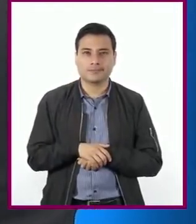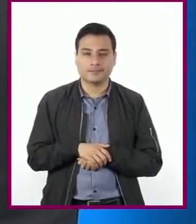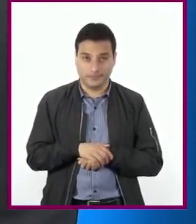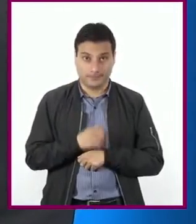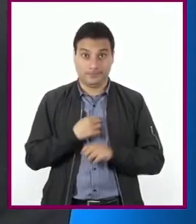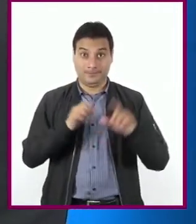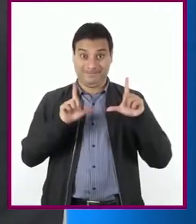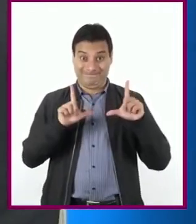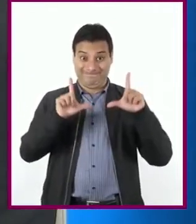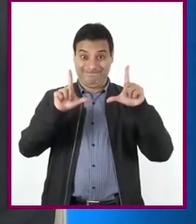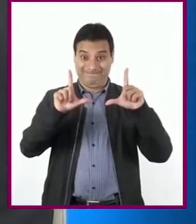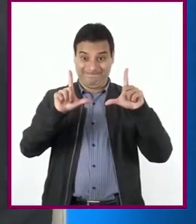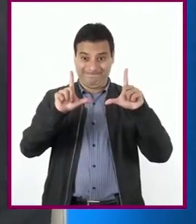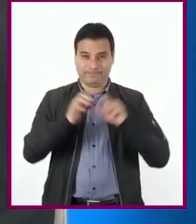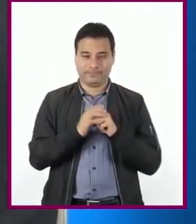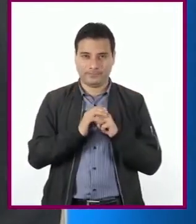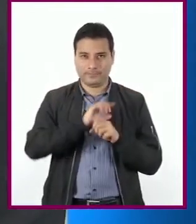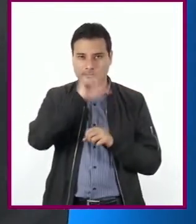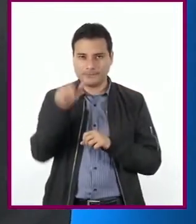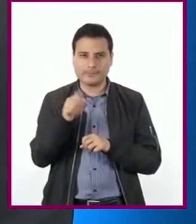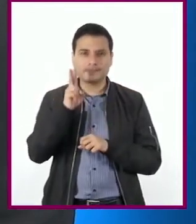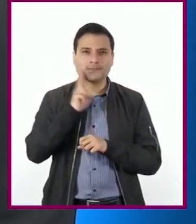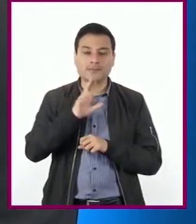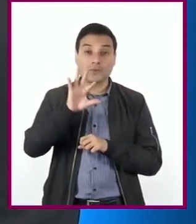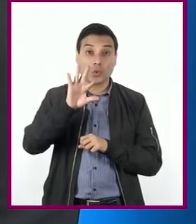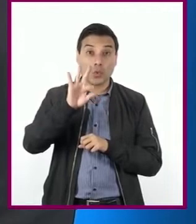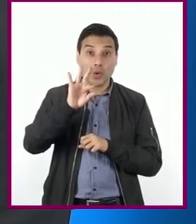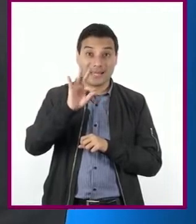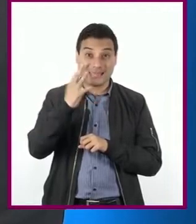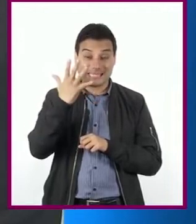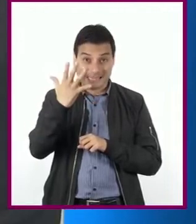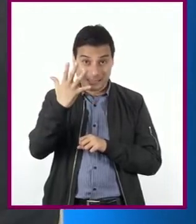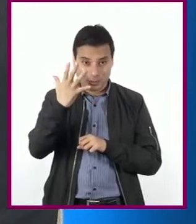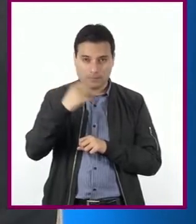coloco y en donde me marca los 45 grados,